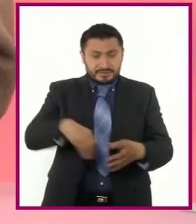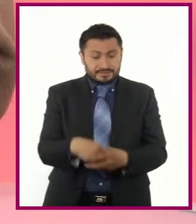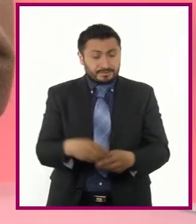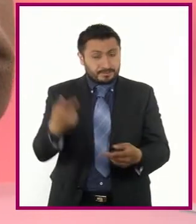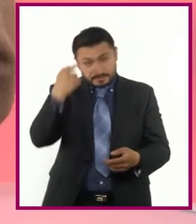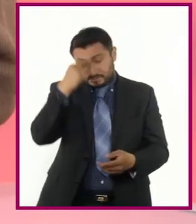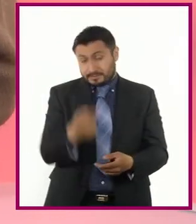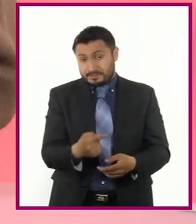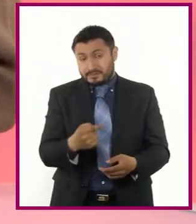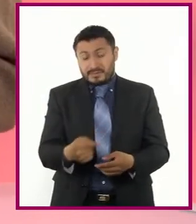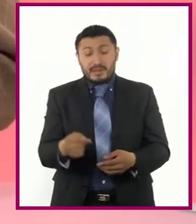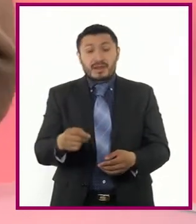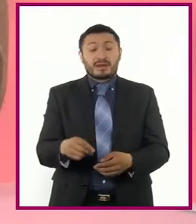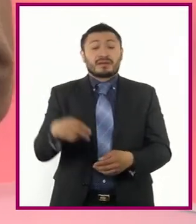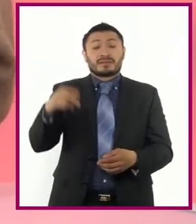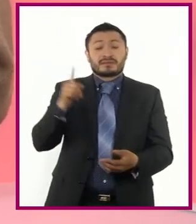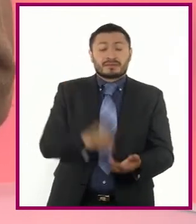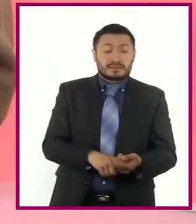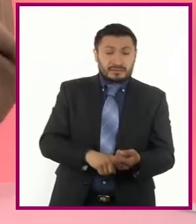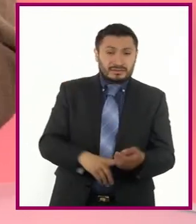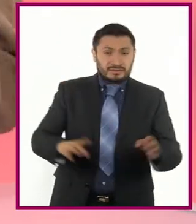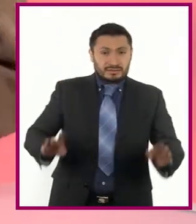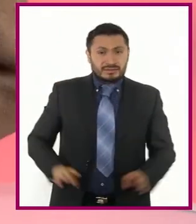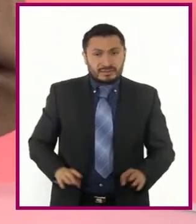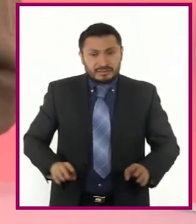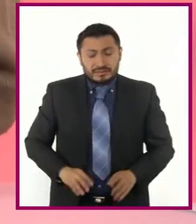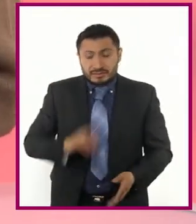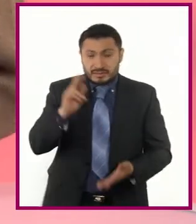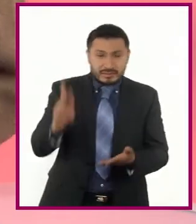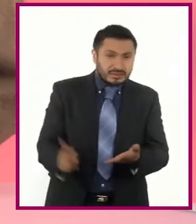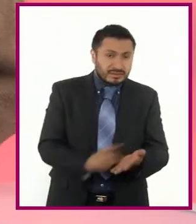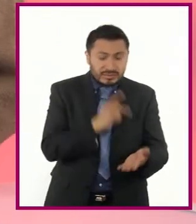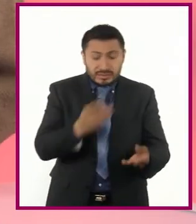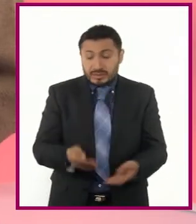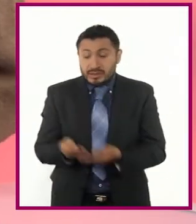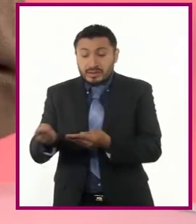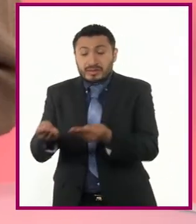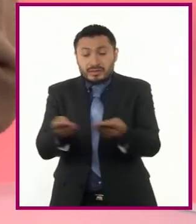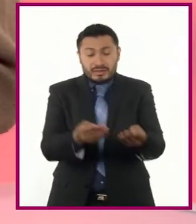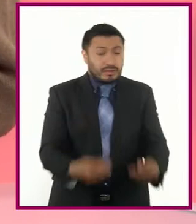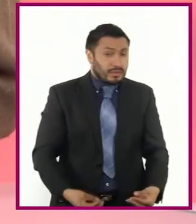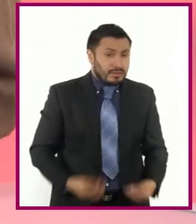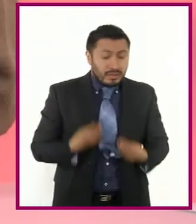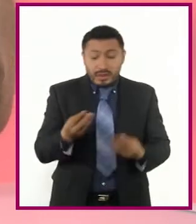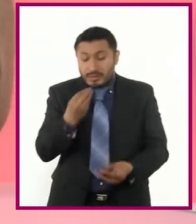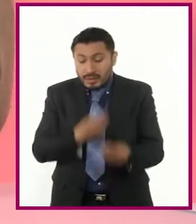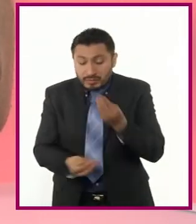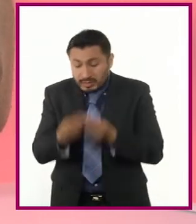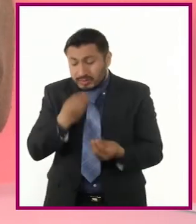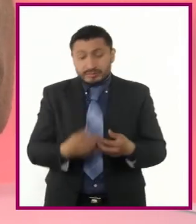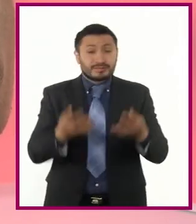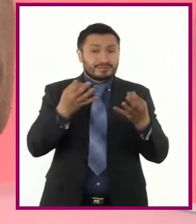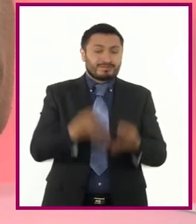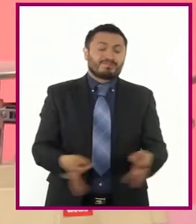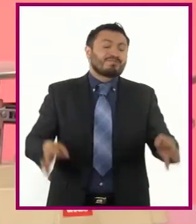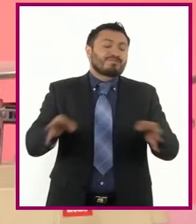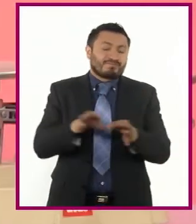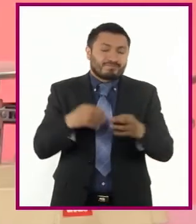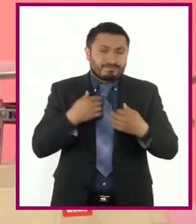que estos nutrientes o estos elementos vuelvan a estar nuevamente disponibles para los seres vivos. Entonces es muy importante esta